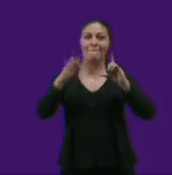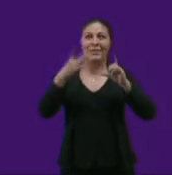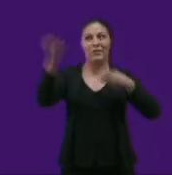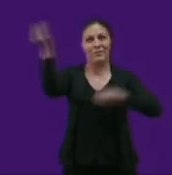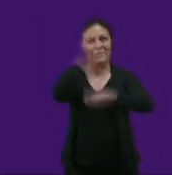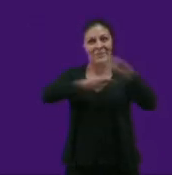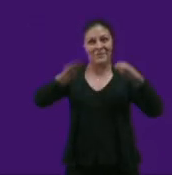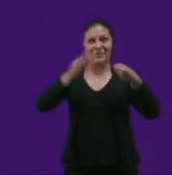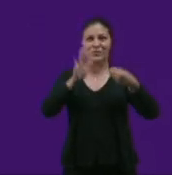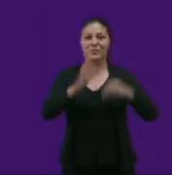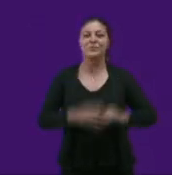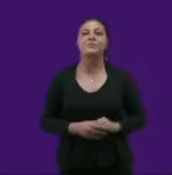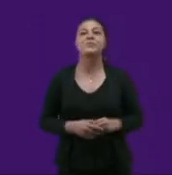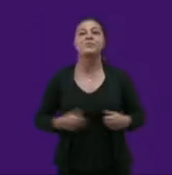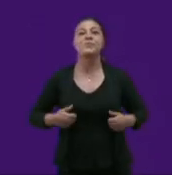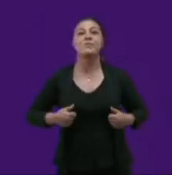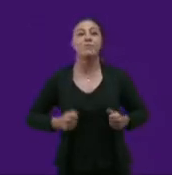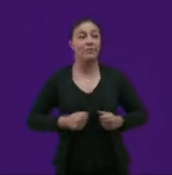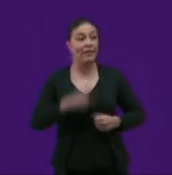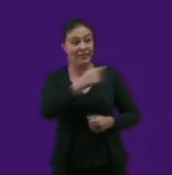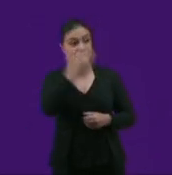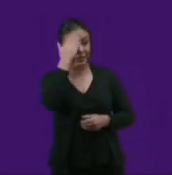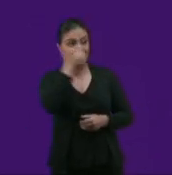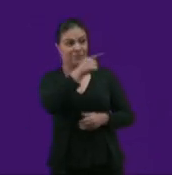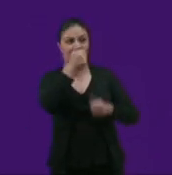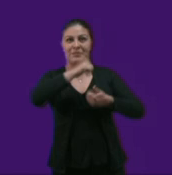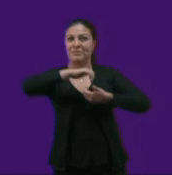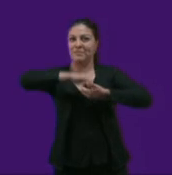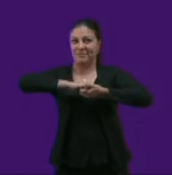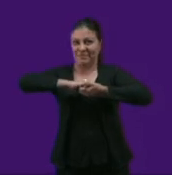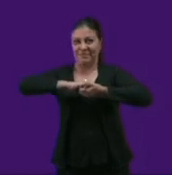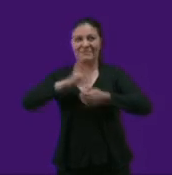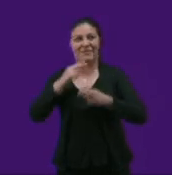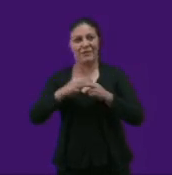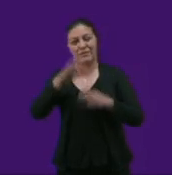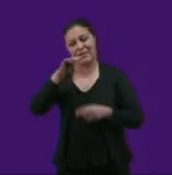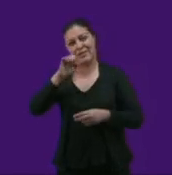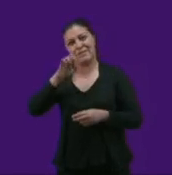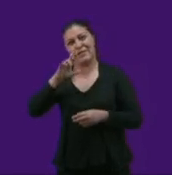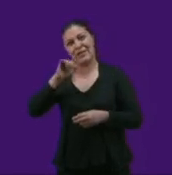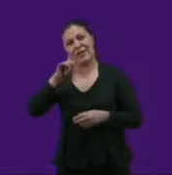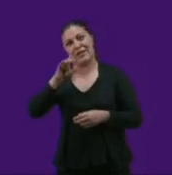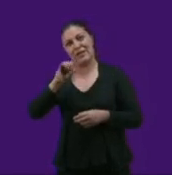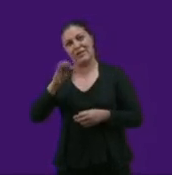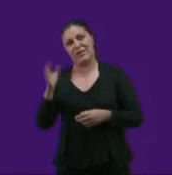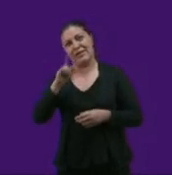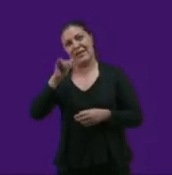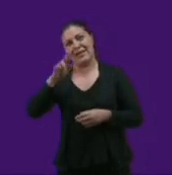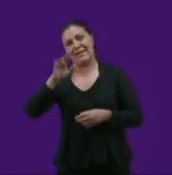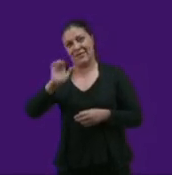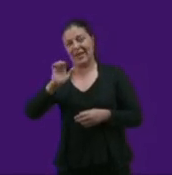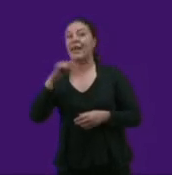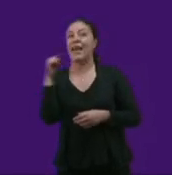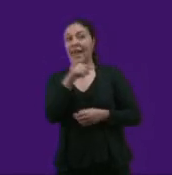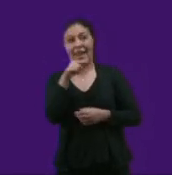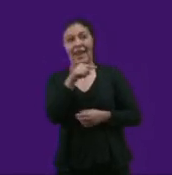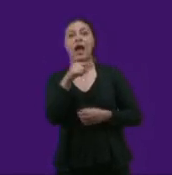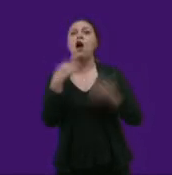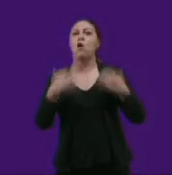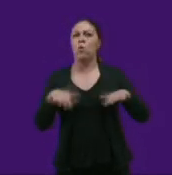Marcos, Mercado Libre claramente es una compañía de clase mundial. Están las grandes ligas. Y como tal, hereda